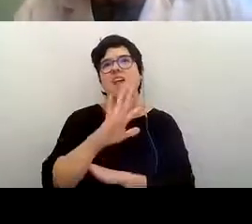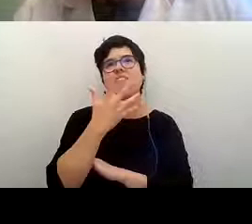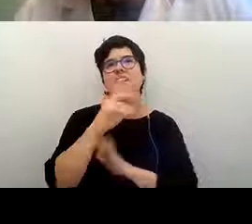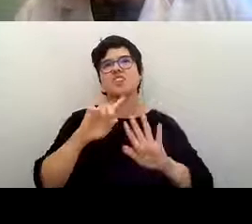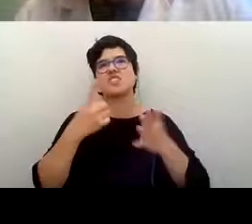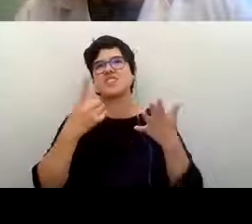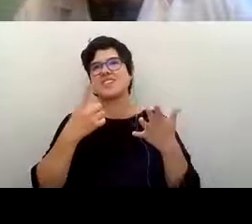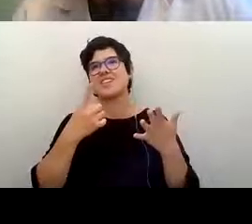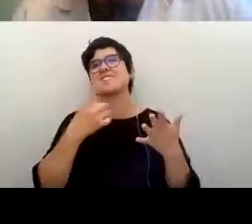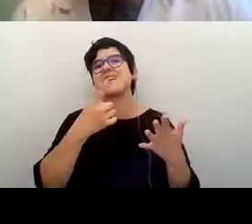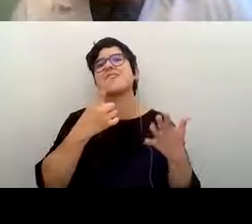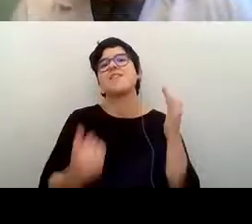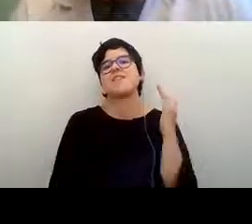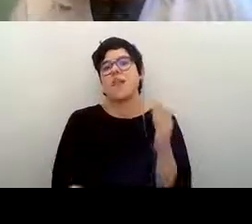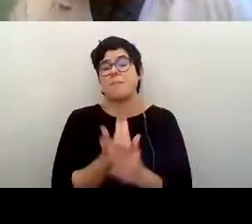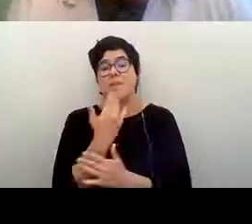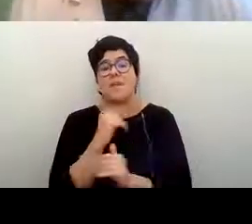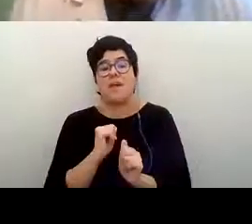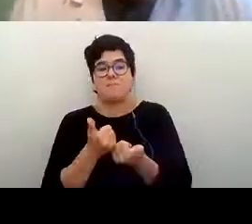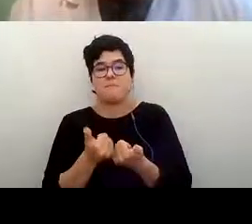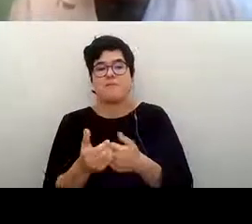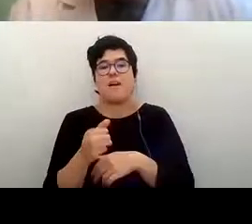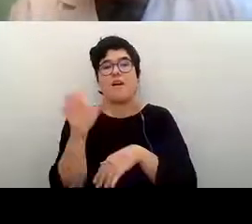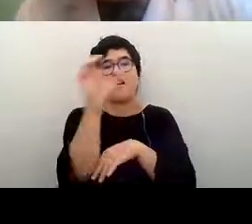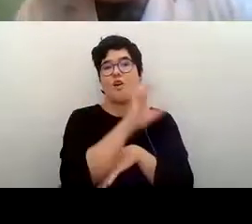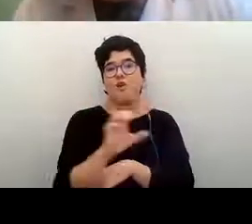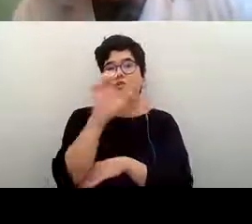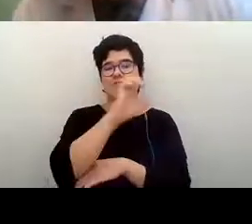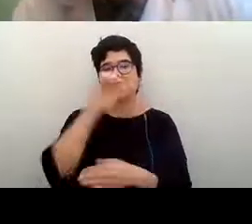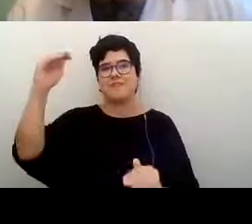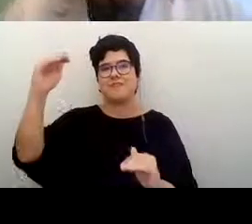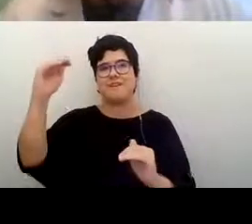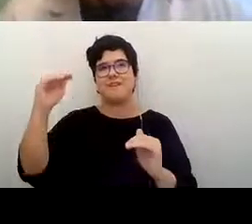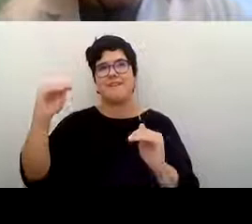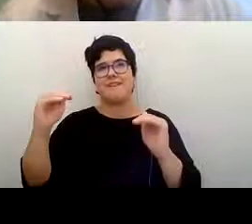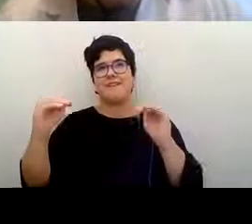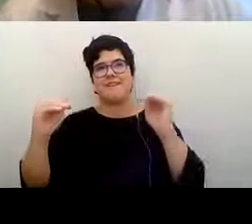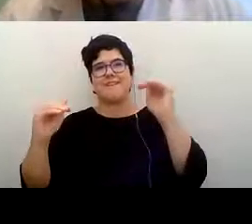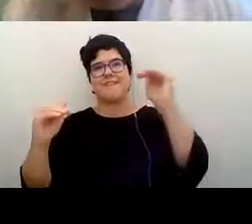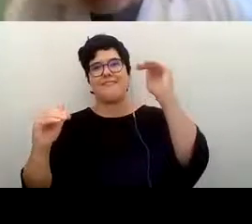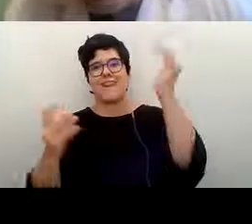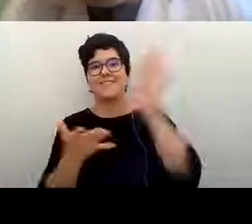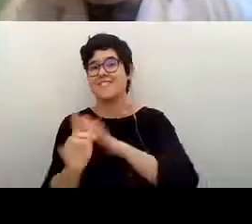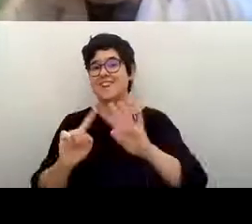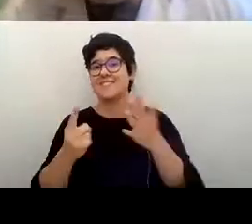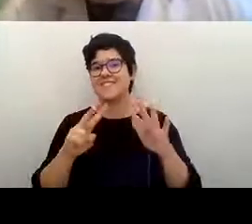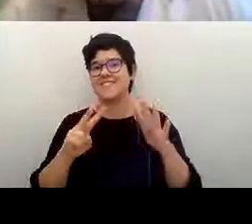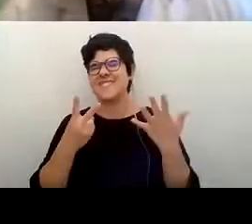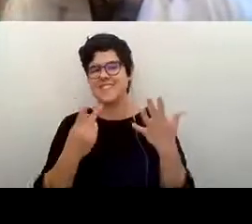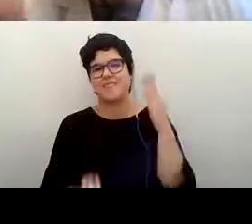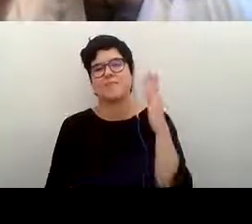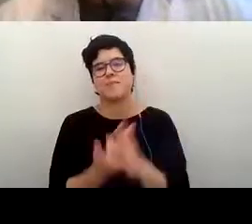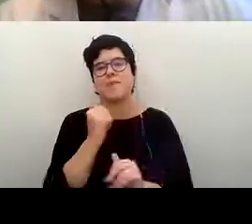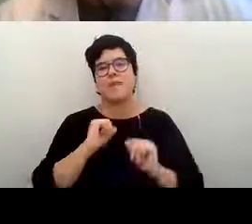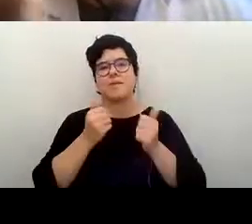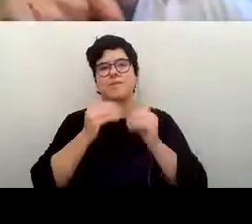tirar hacia arriba, 6, 7 de la mañana, los que nos despertamos a esa hora, empieza el pico de cortisol y